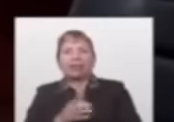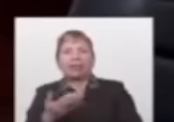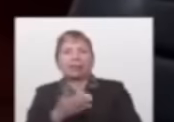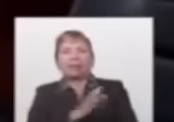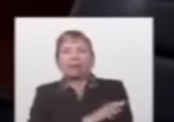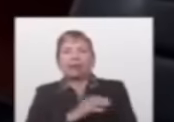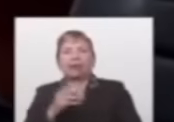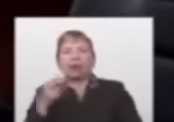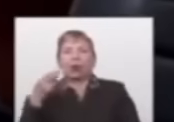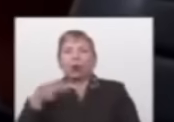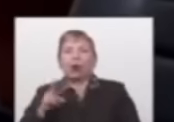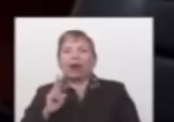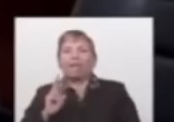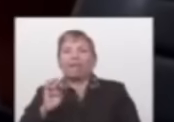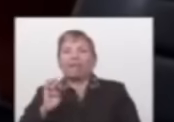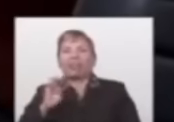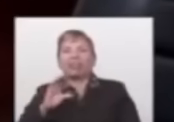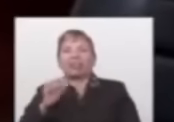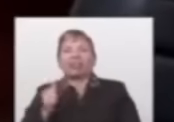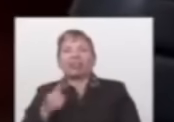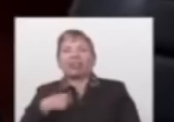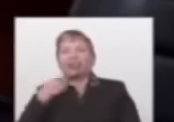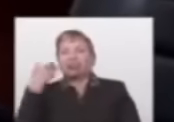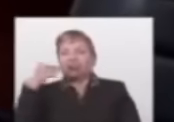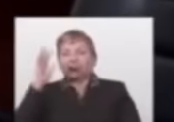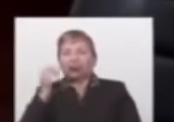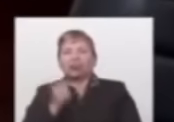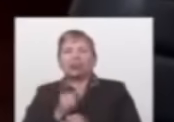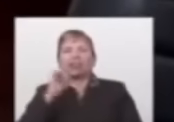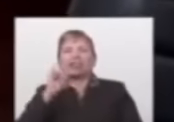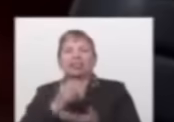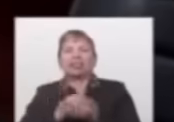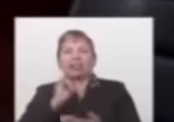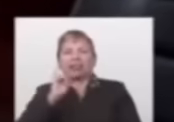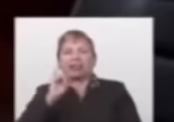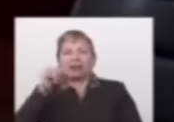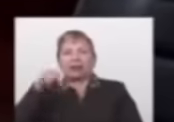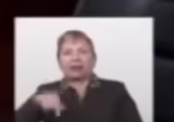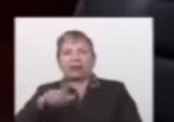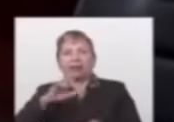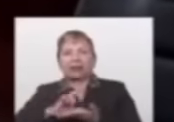en Huancavelica, he sido fiscal en Ica y ahora en Lima.